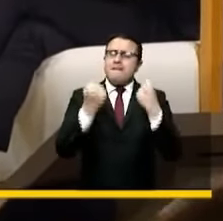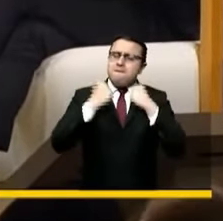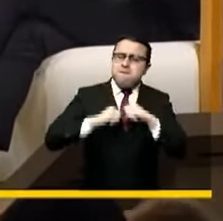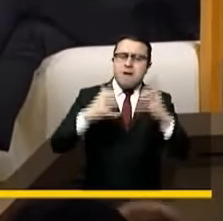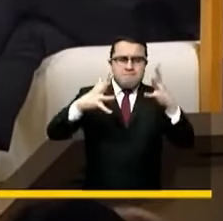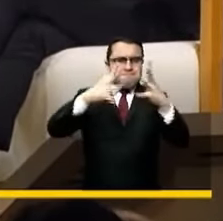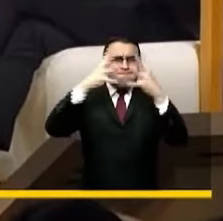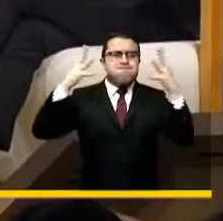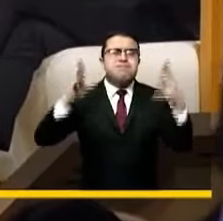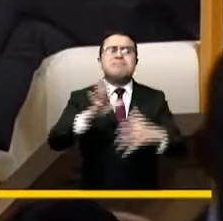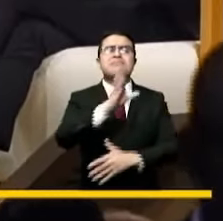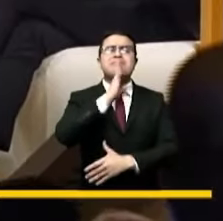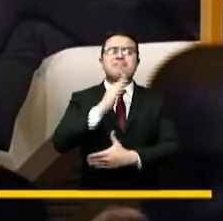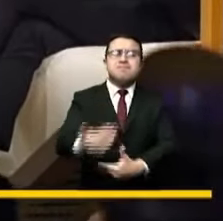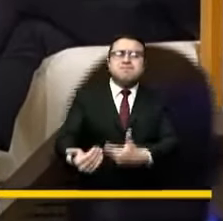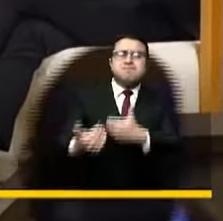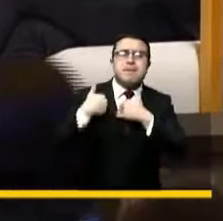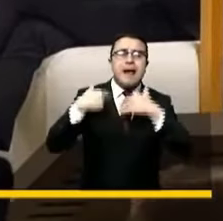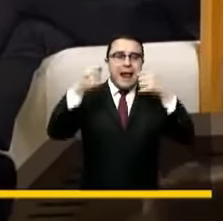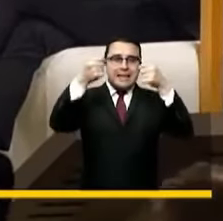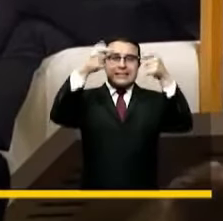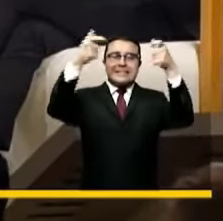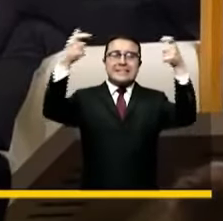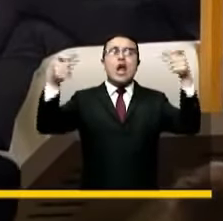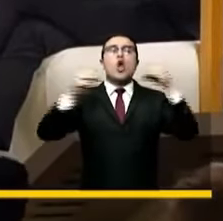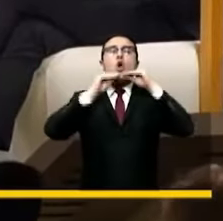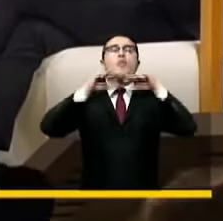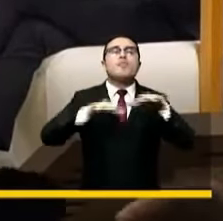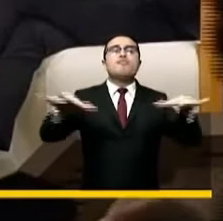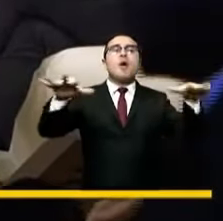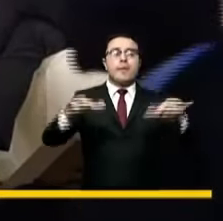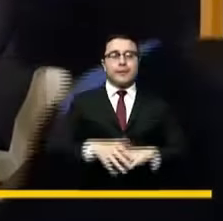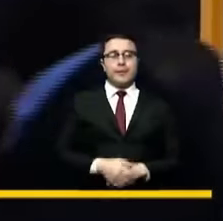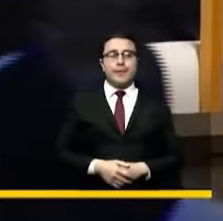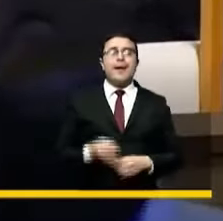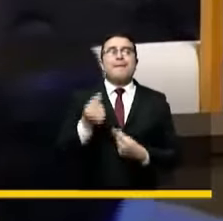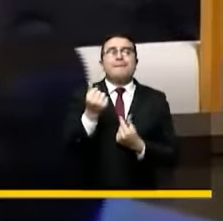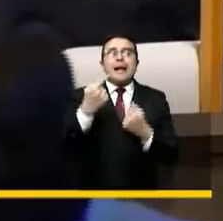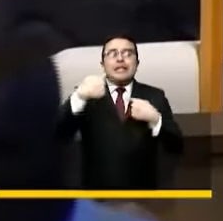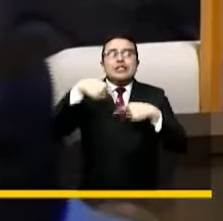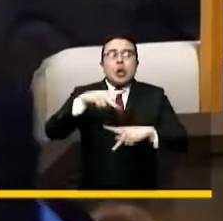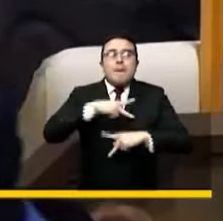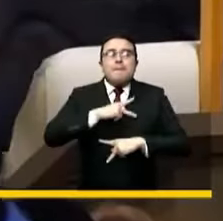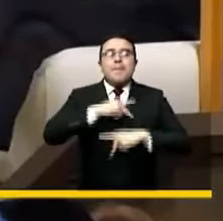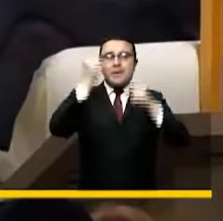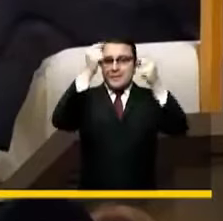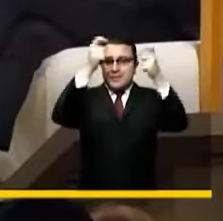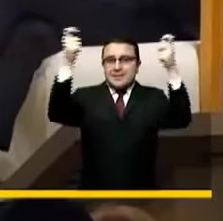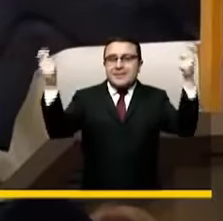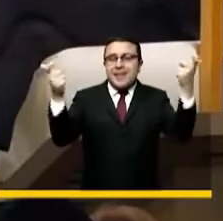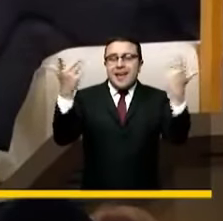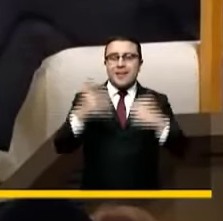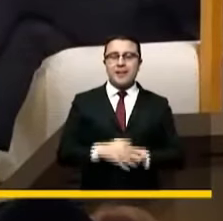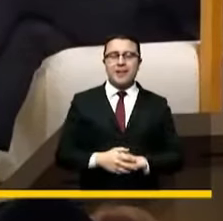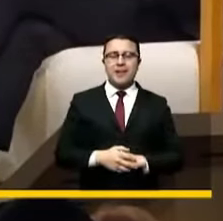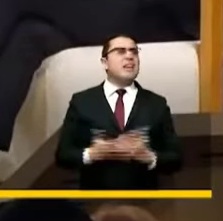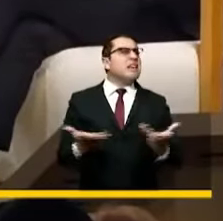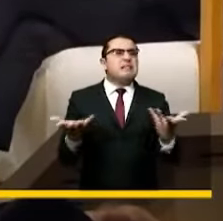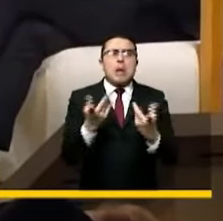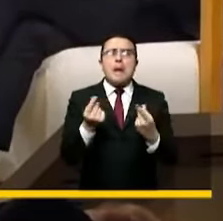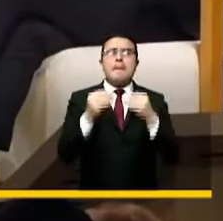ser público, de dineros públicos. ¿Y estos dineros públicos dónde